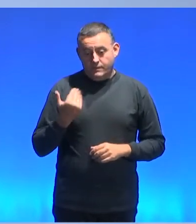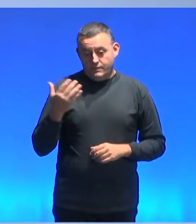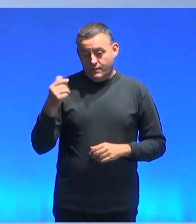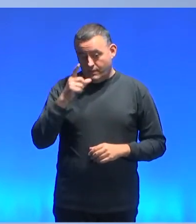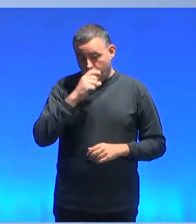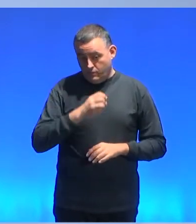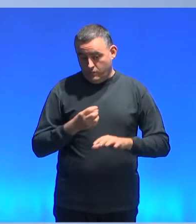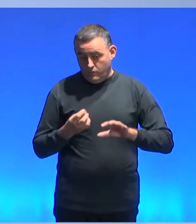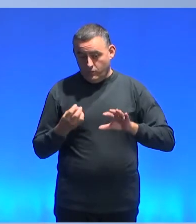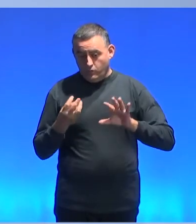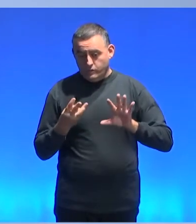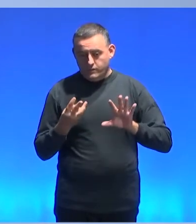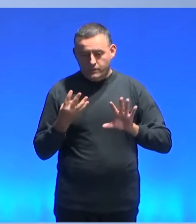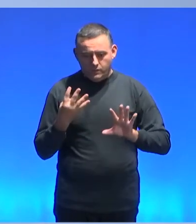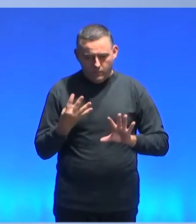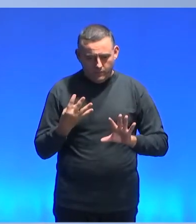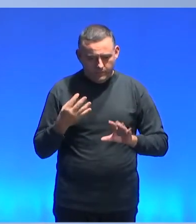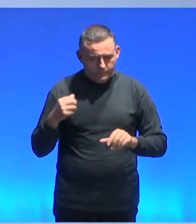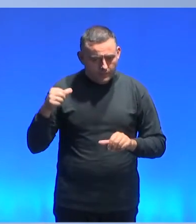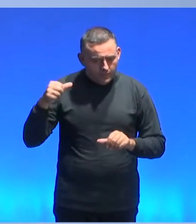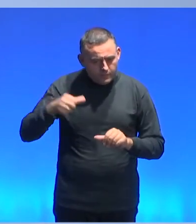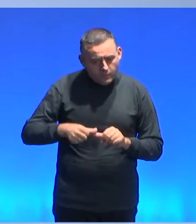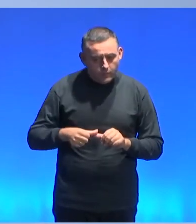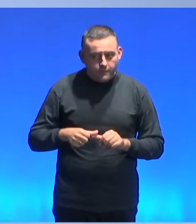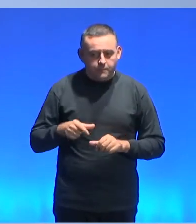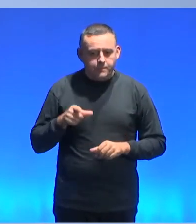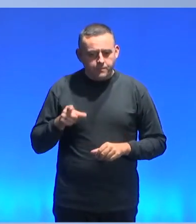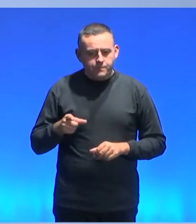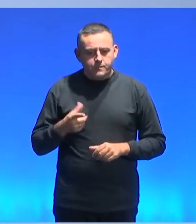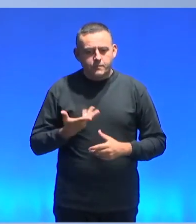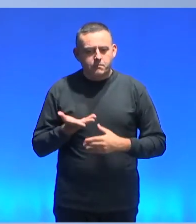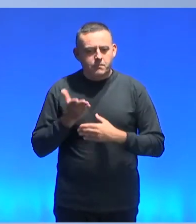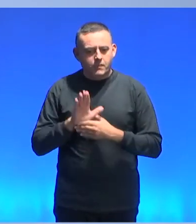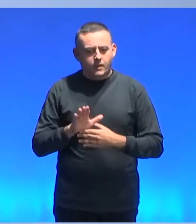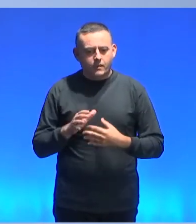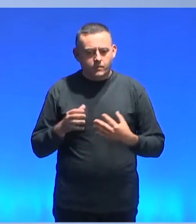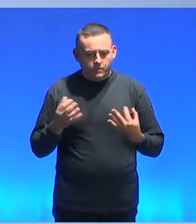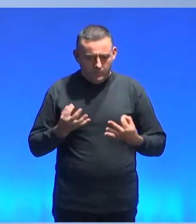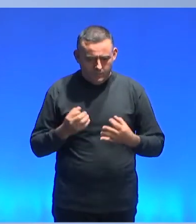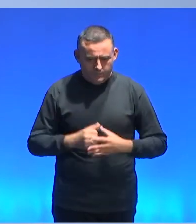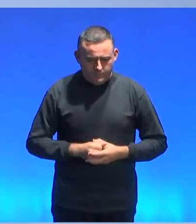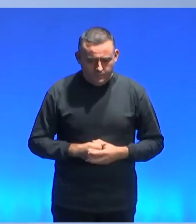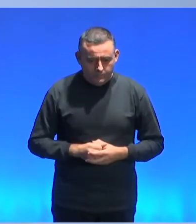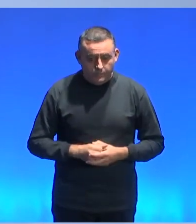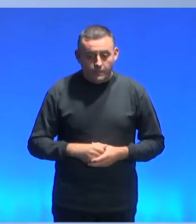es declarado que los niños y las niñas son ciudadanos.